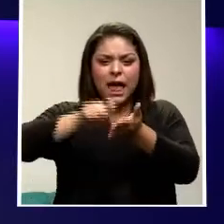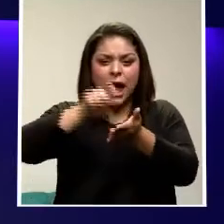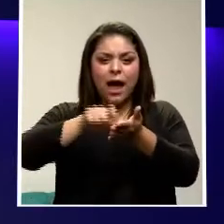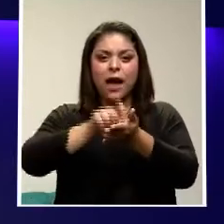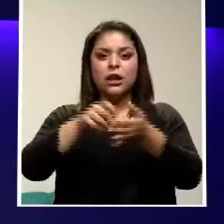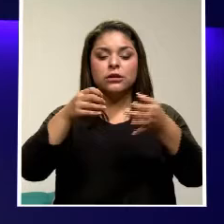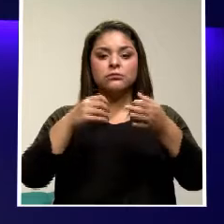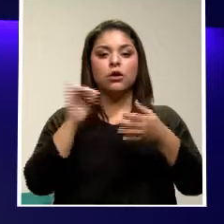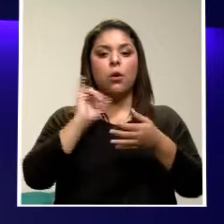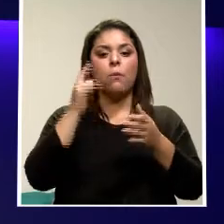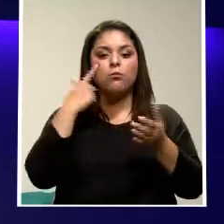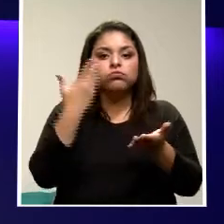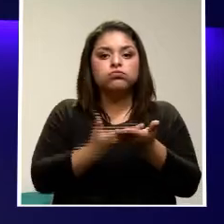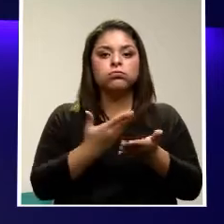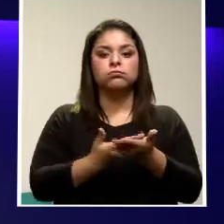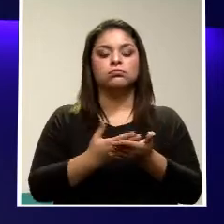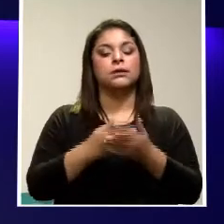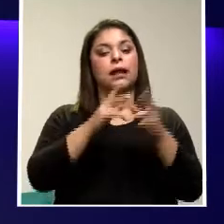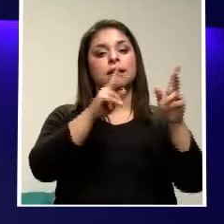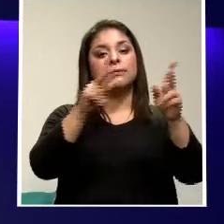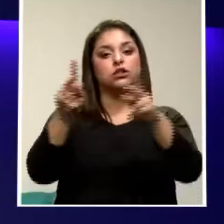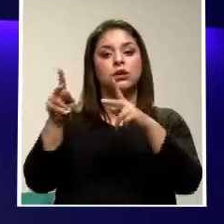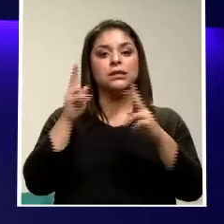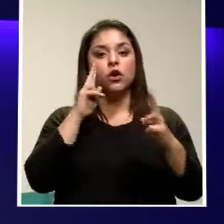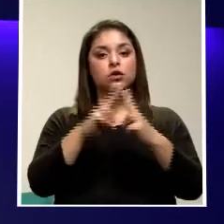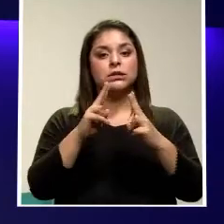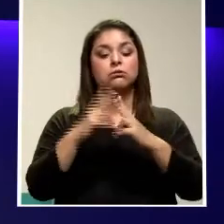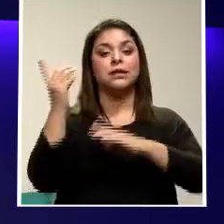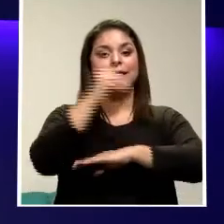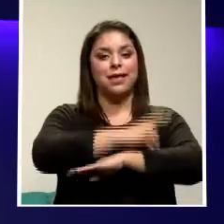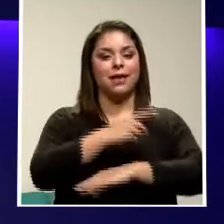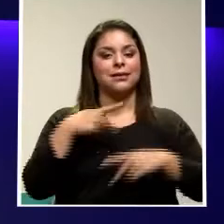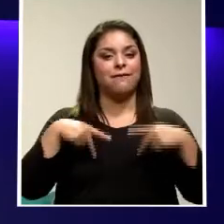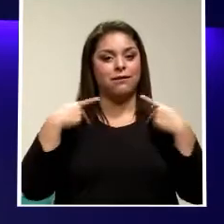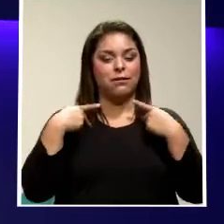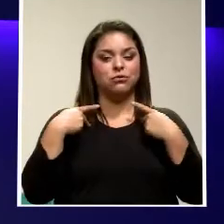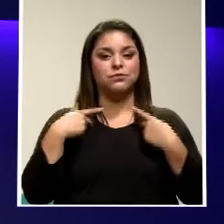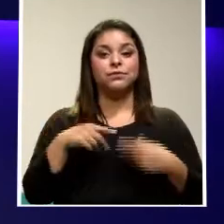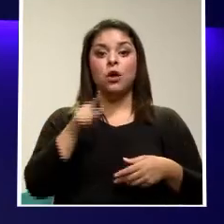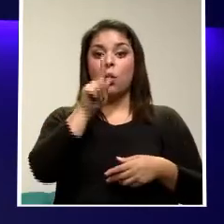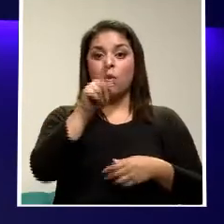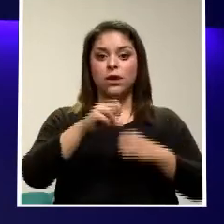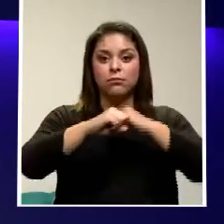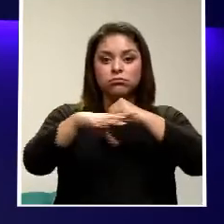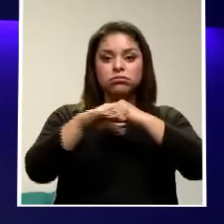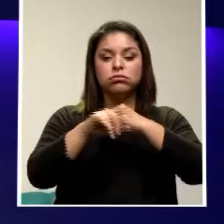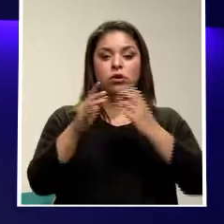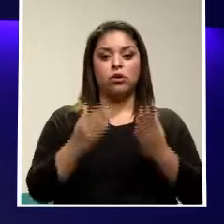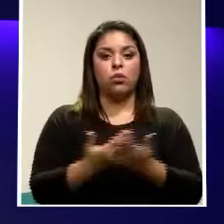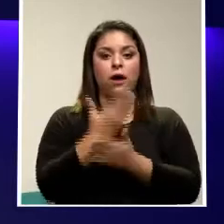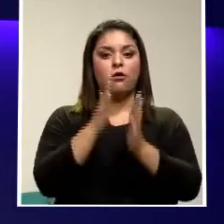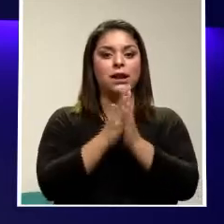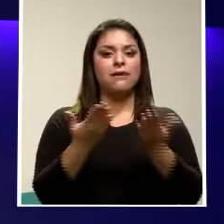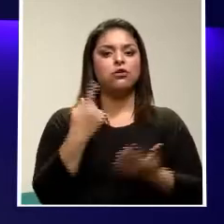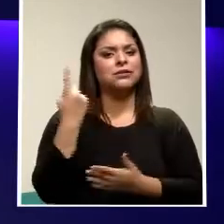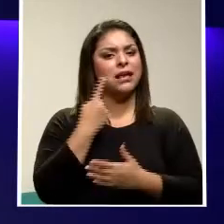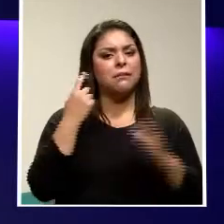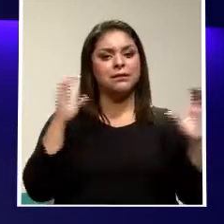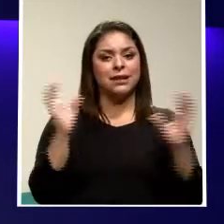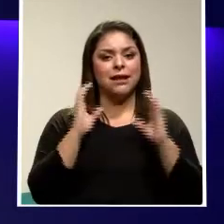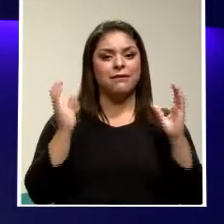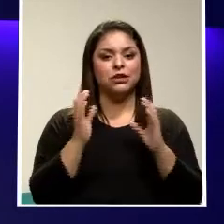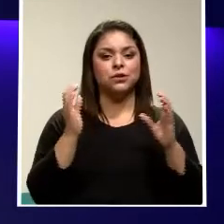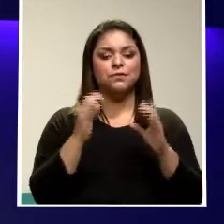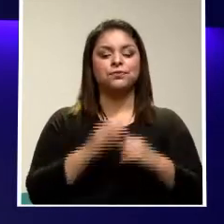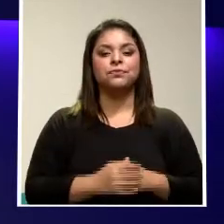vimos y conocimos. La salida de un nuevo libro siempre es una celebración. Usualmente es